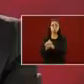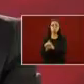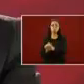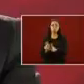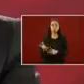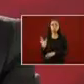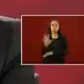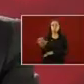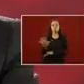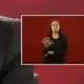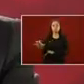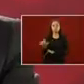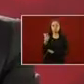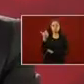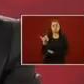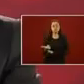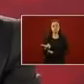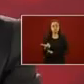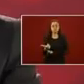$500